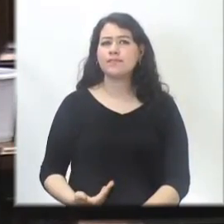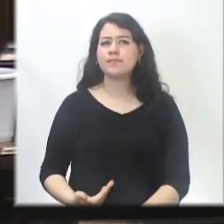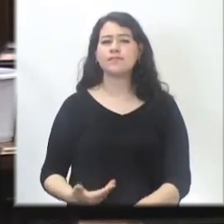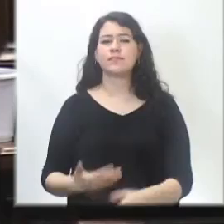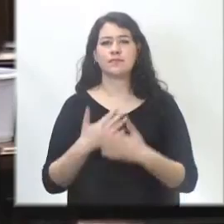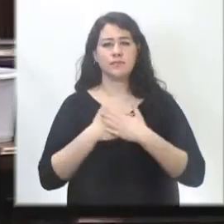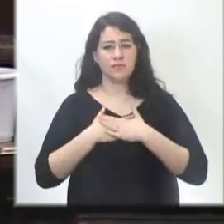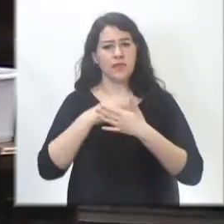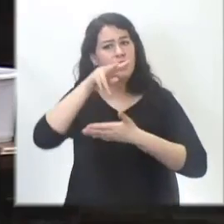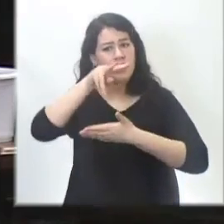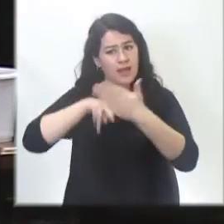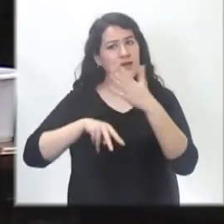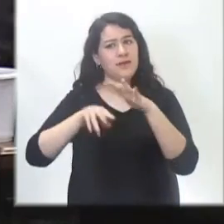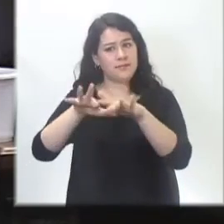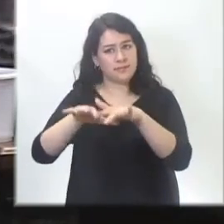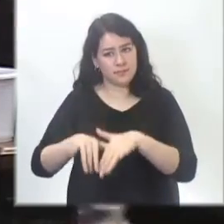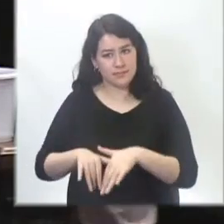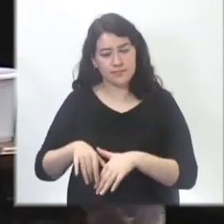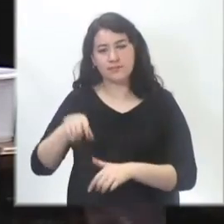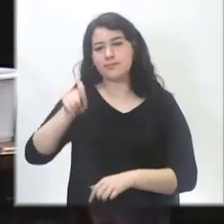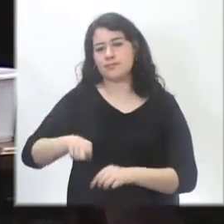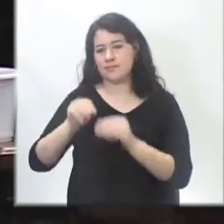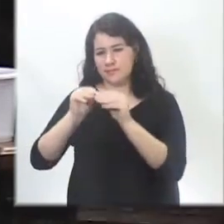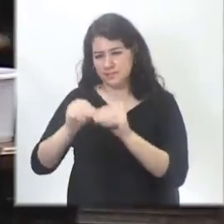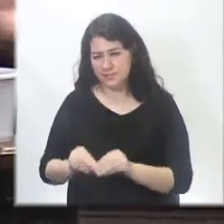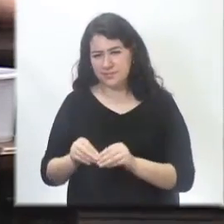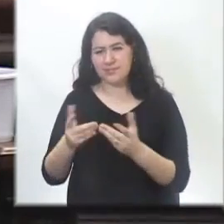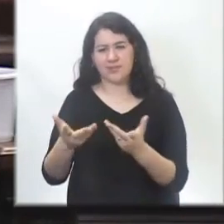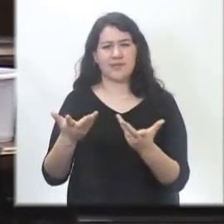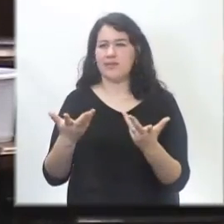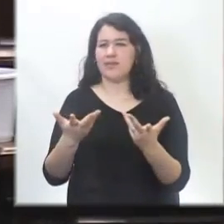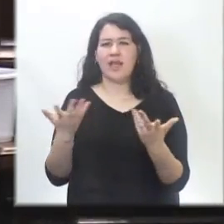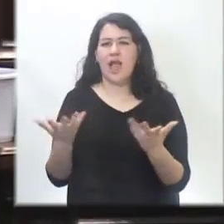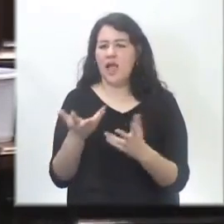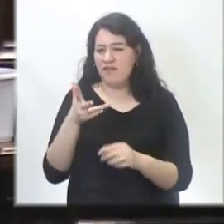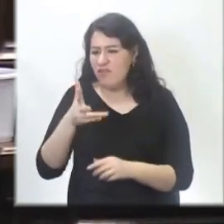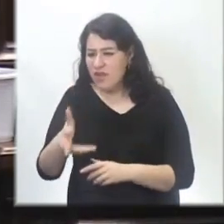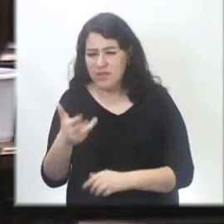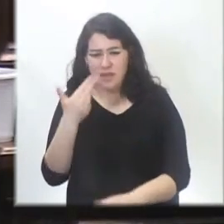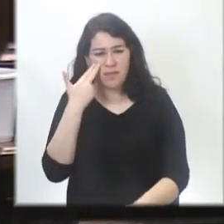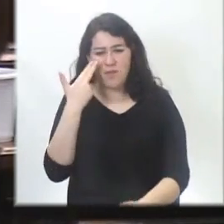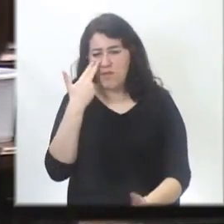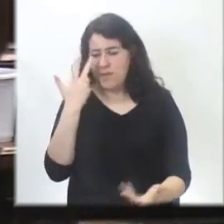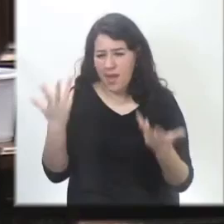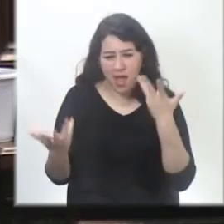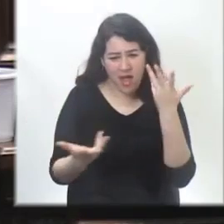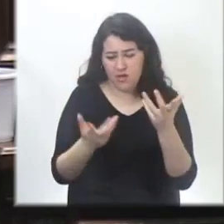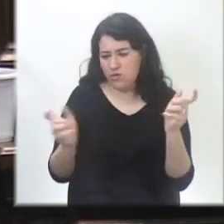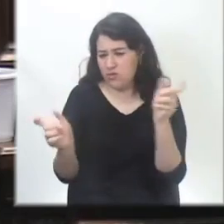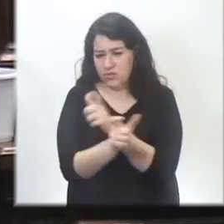yo leí el expediente del Tribunal de Cuentas y dije, acá tiene que haber un desfasaje de fechas, acá tiene que estar mal esto.